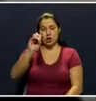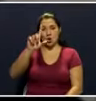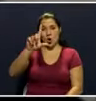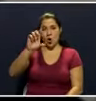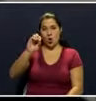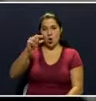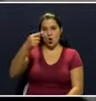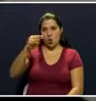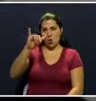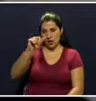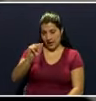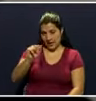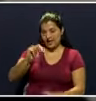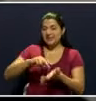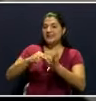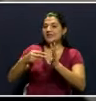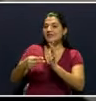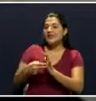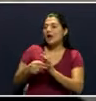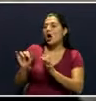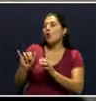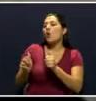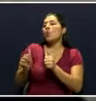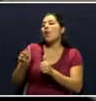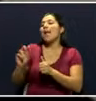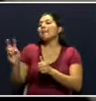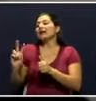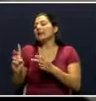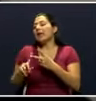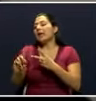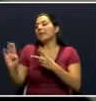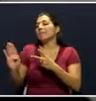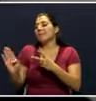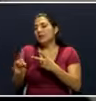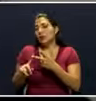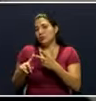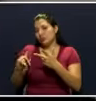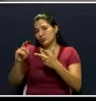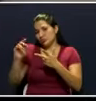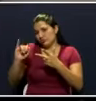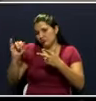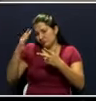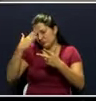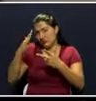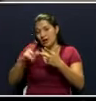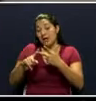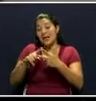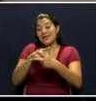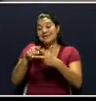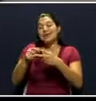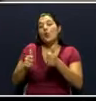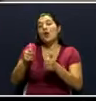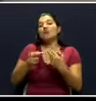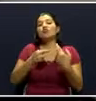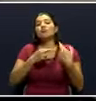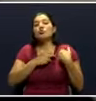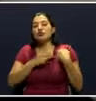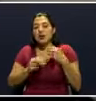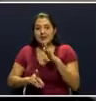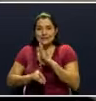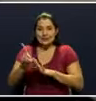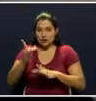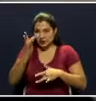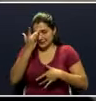el microorganismo que está produciendo la enfermedad. El coronavirus es un tipo de virus, ¿verdad? Como ustedes